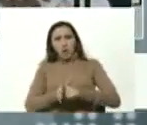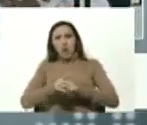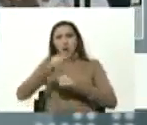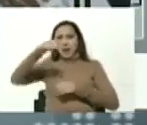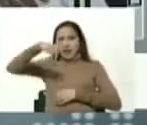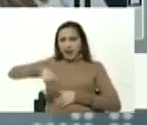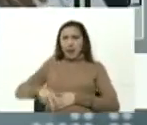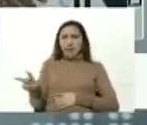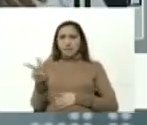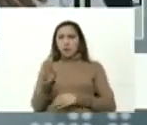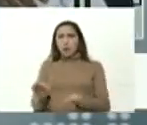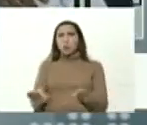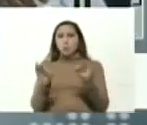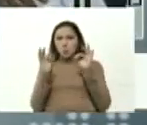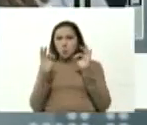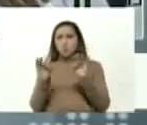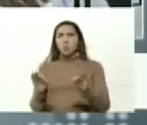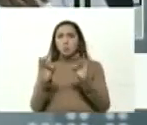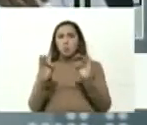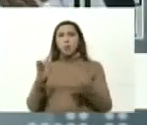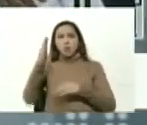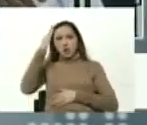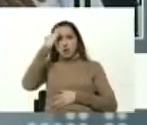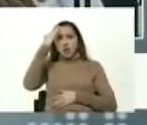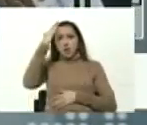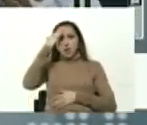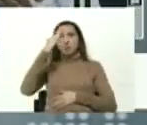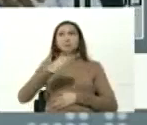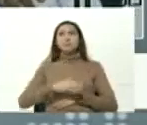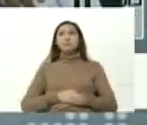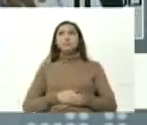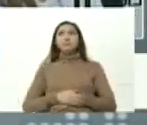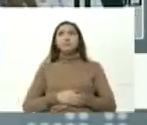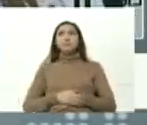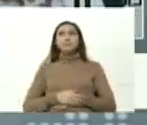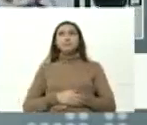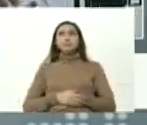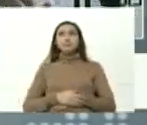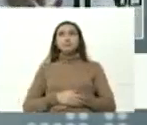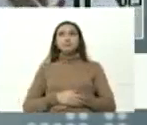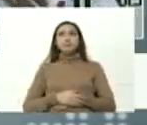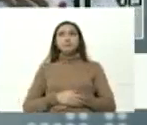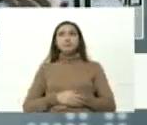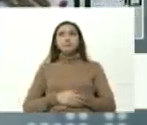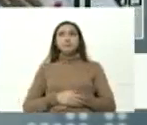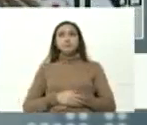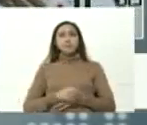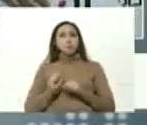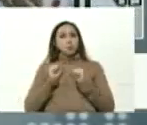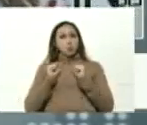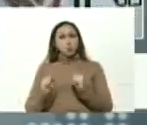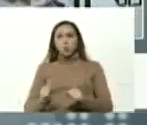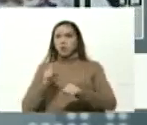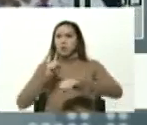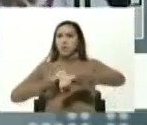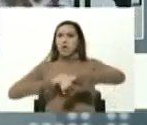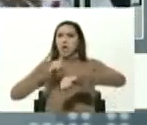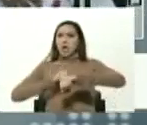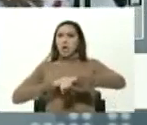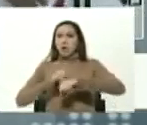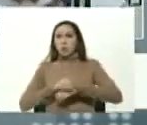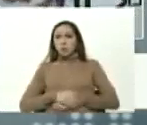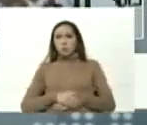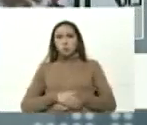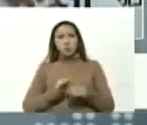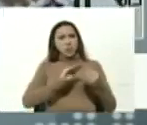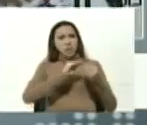Venezuela, que tiene, estamos transitando un momento delicado de la vida